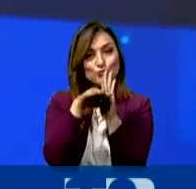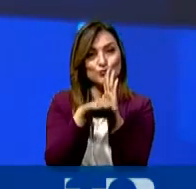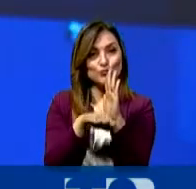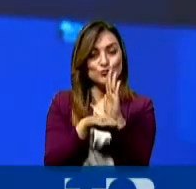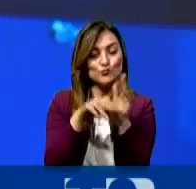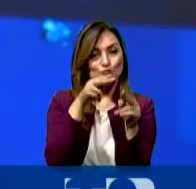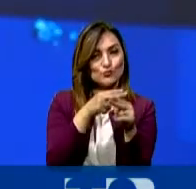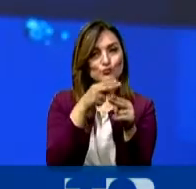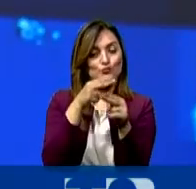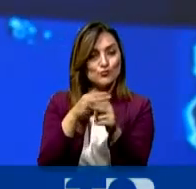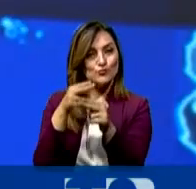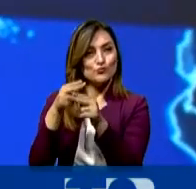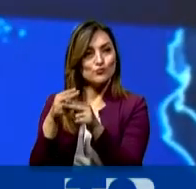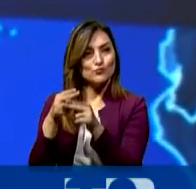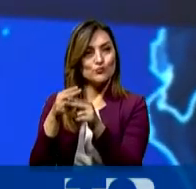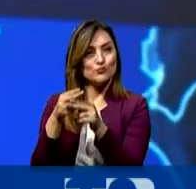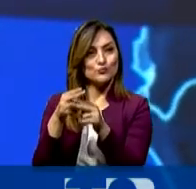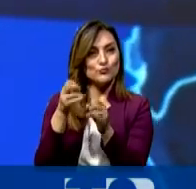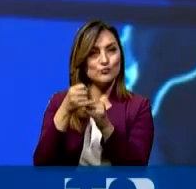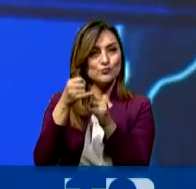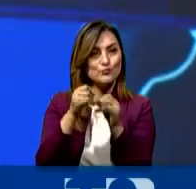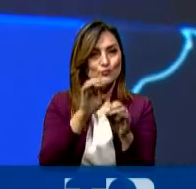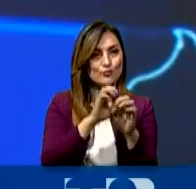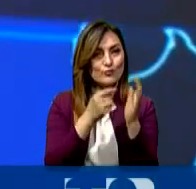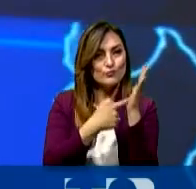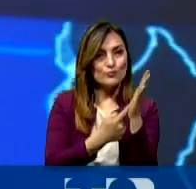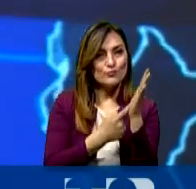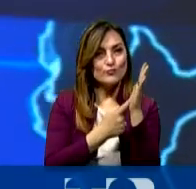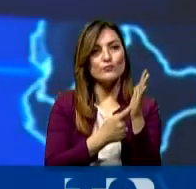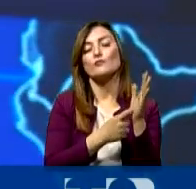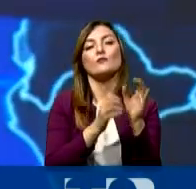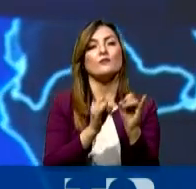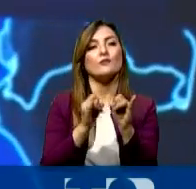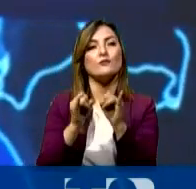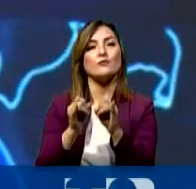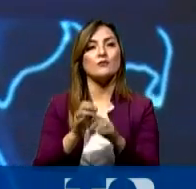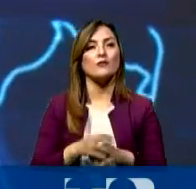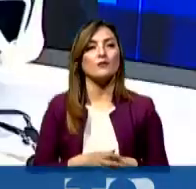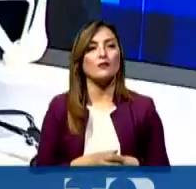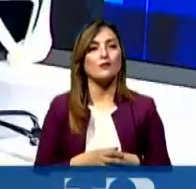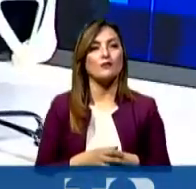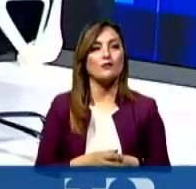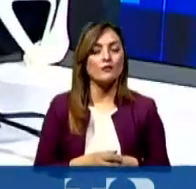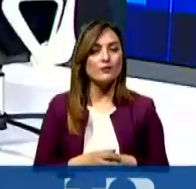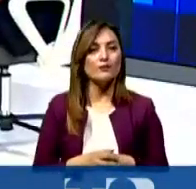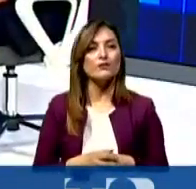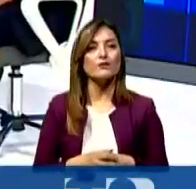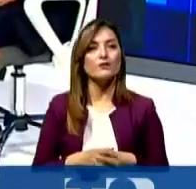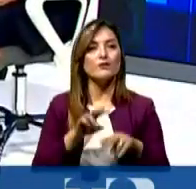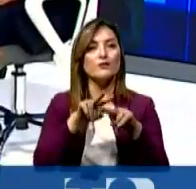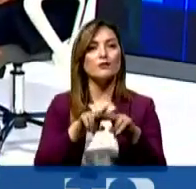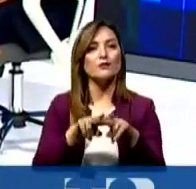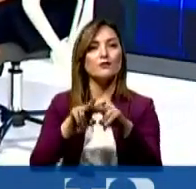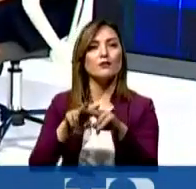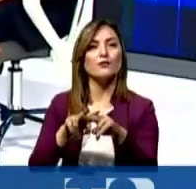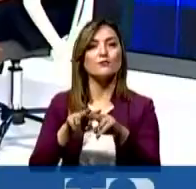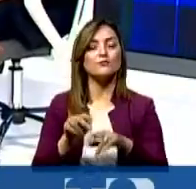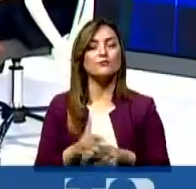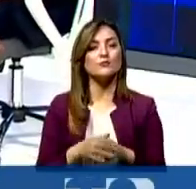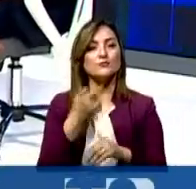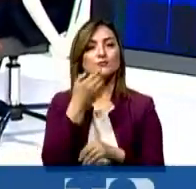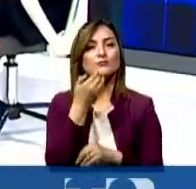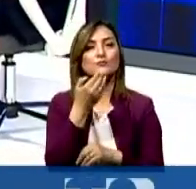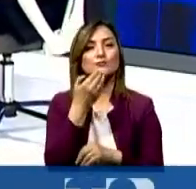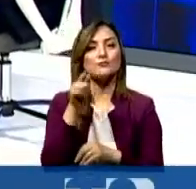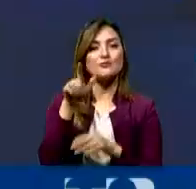por nombre y nombre por nombre de aquellos que la evidencia audiovisual de la época muestran como